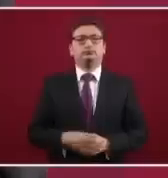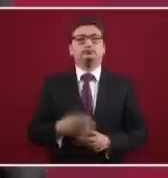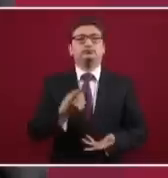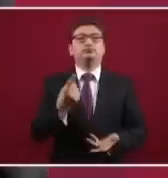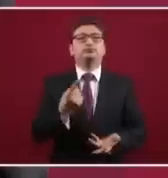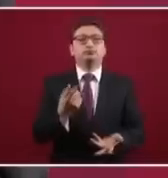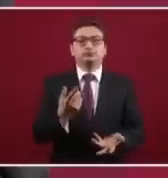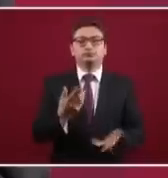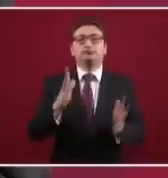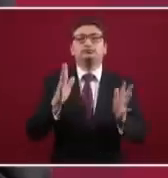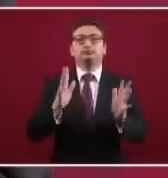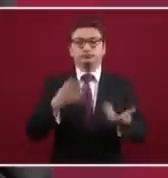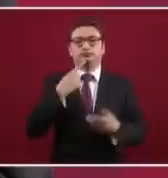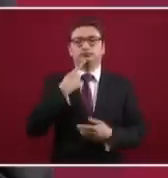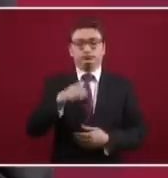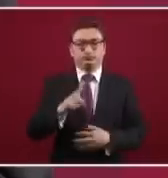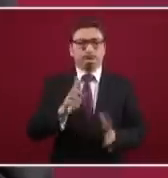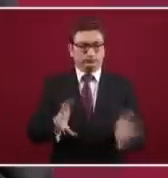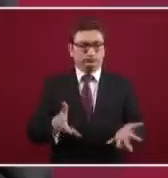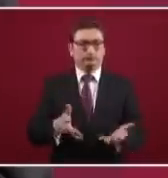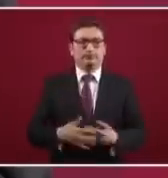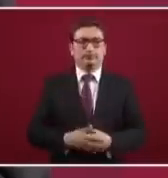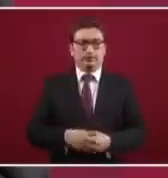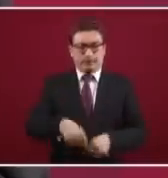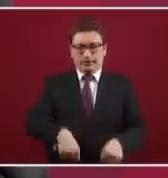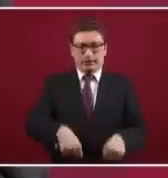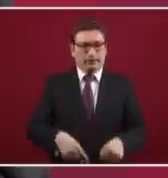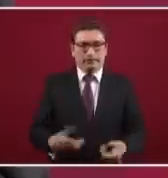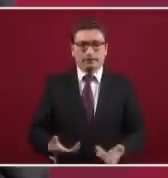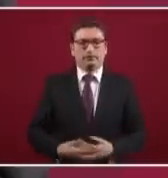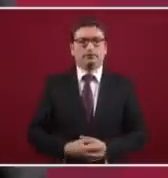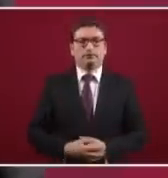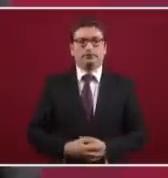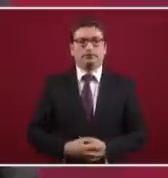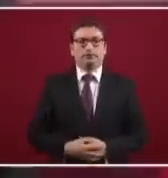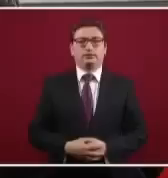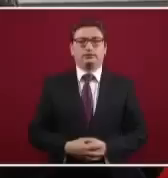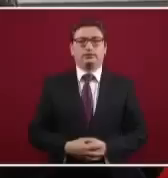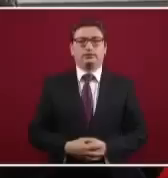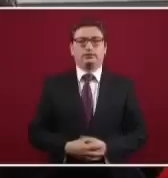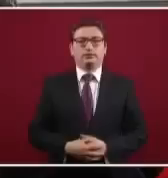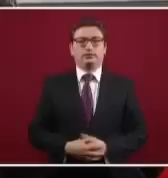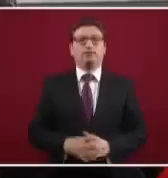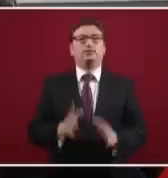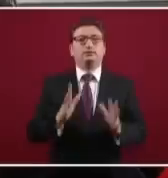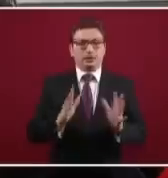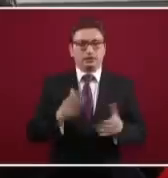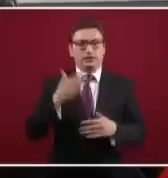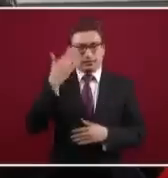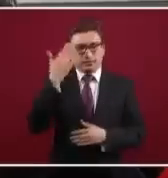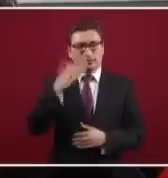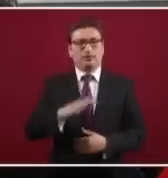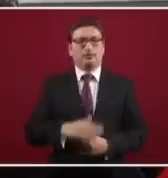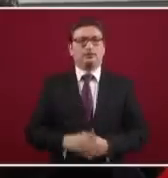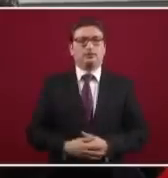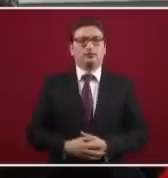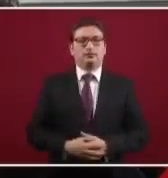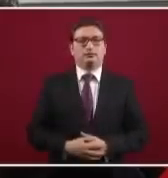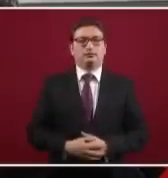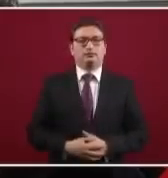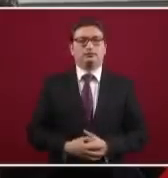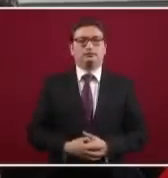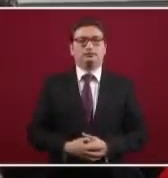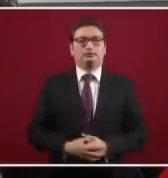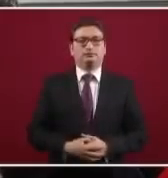se hizo la denuncia. Aquí ya se sabe